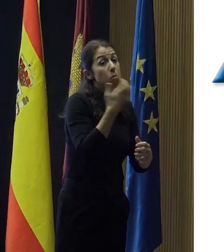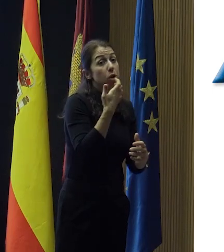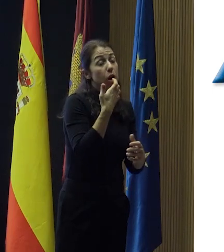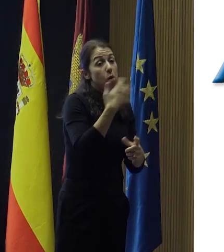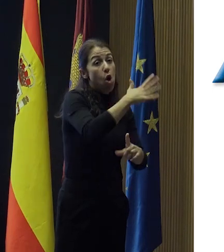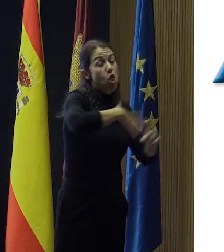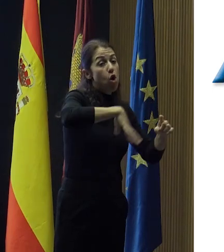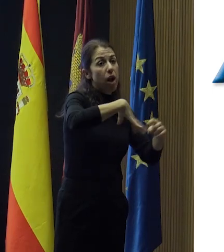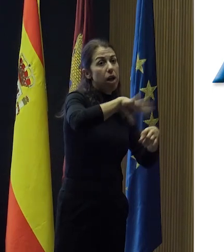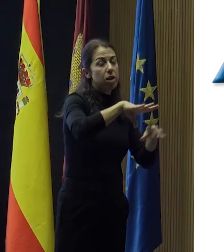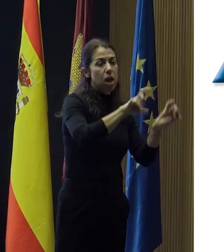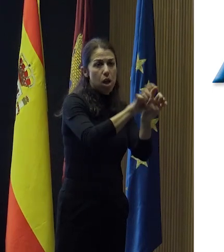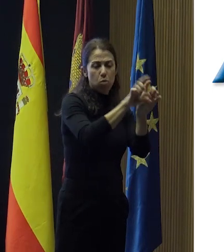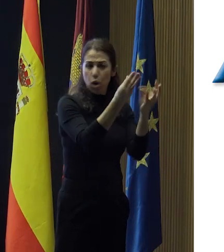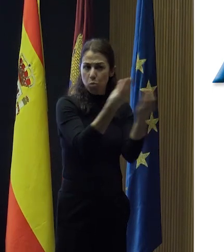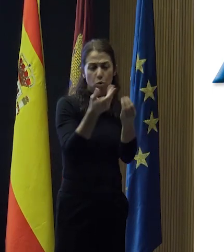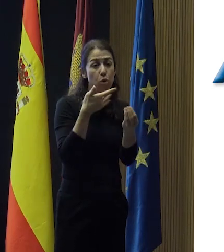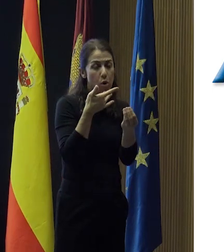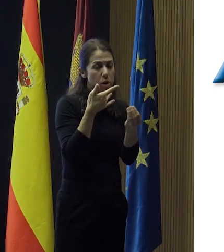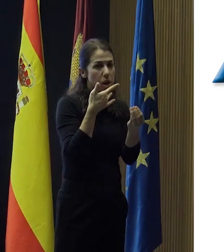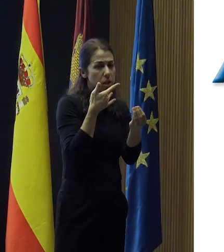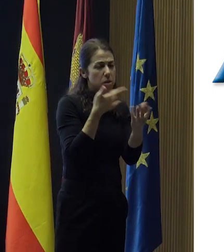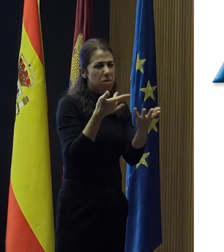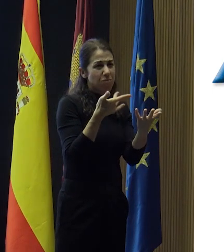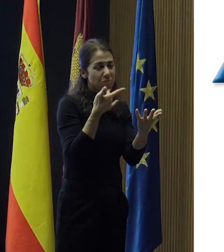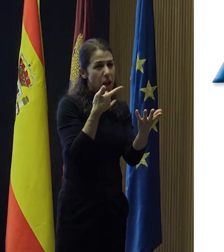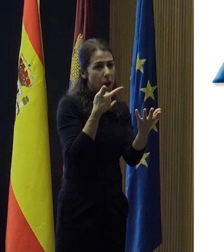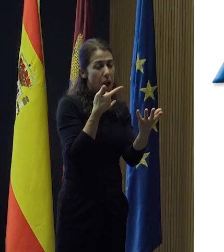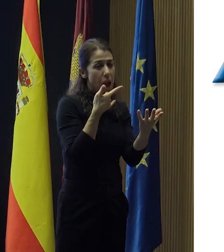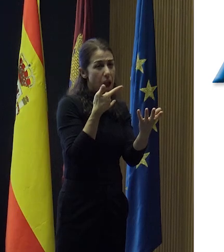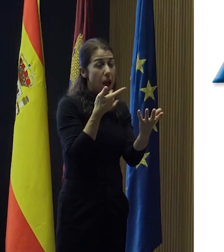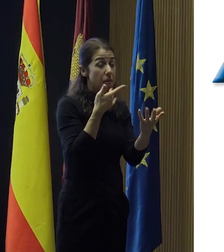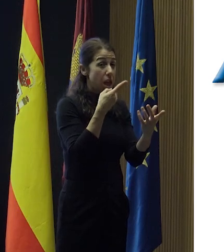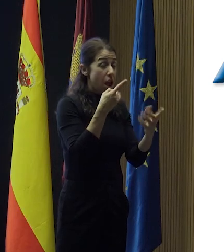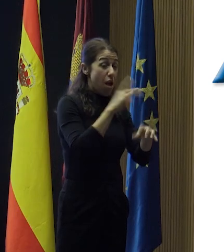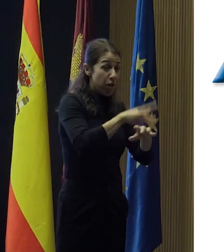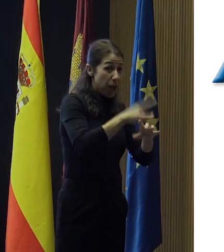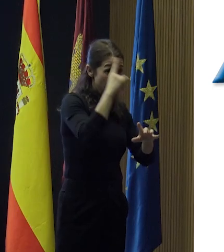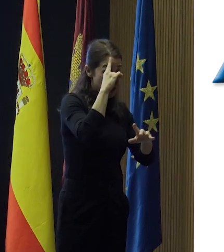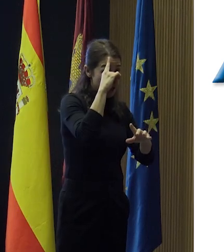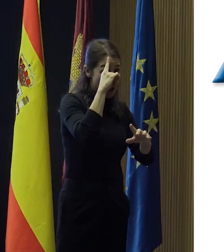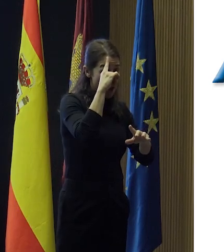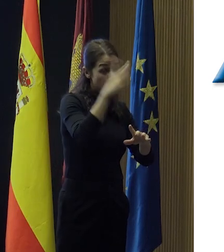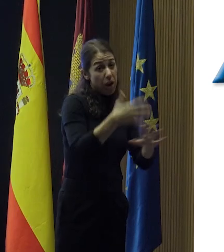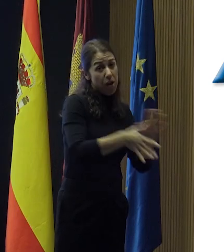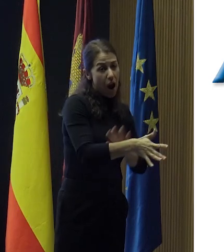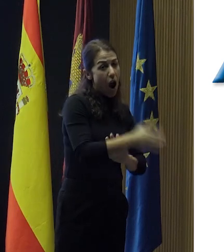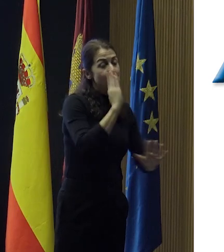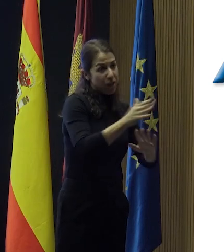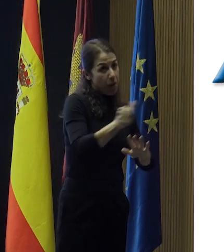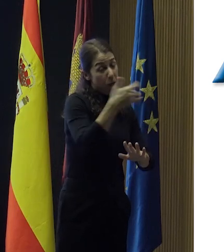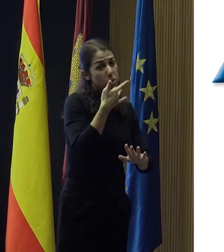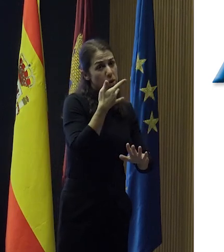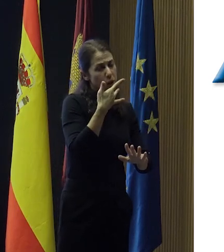zonas industrializadas, hay también mayor cantidad de enfermedades neurodegenerativas. Sí que siempre hay una relación directa con ese